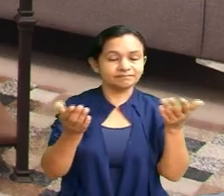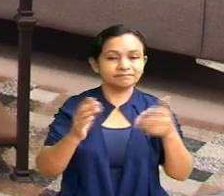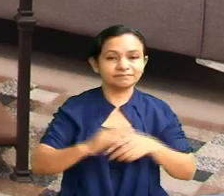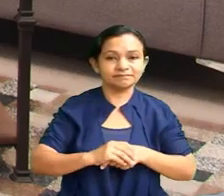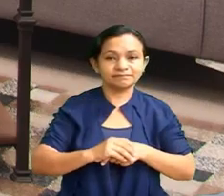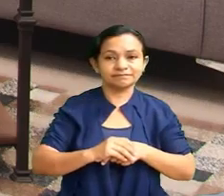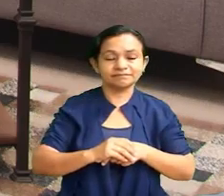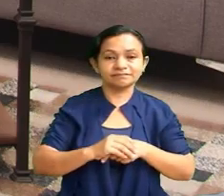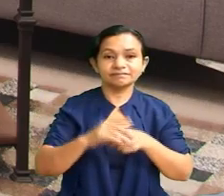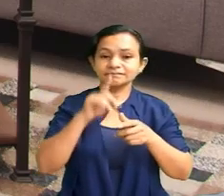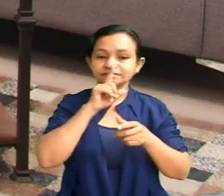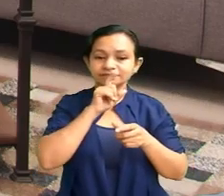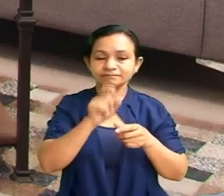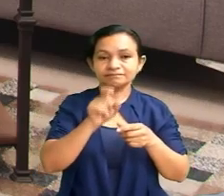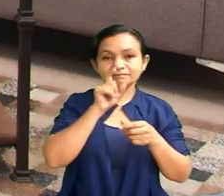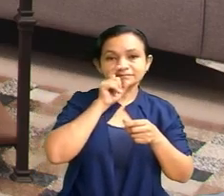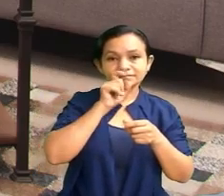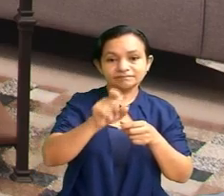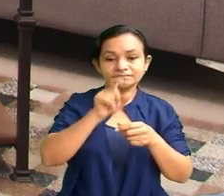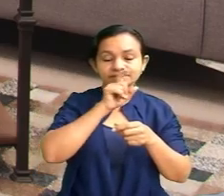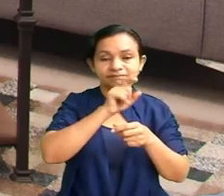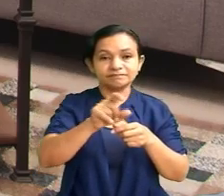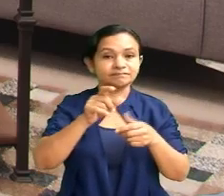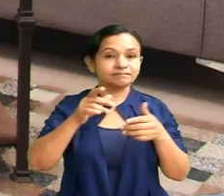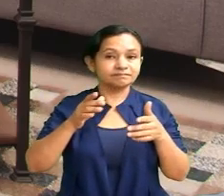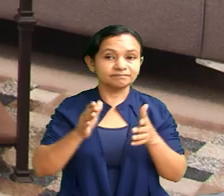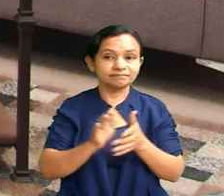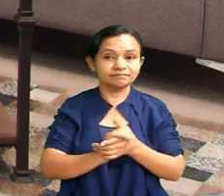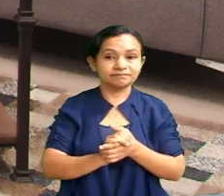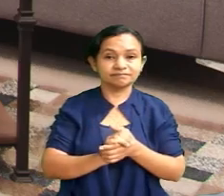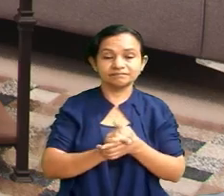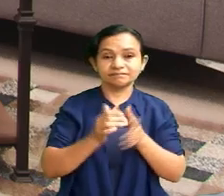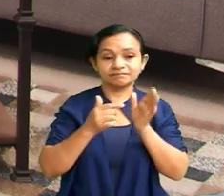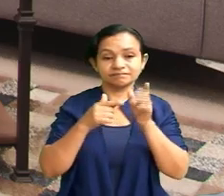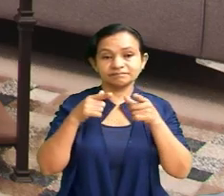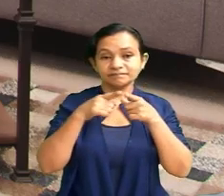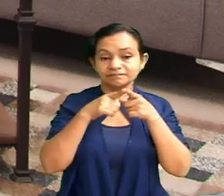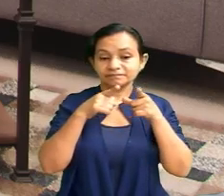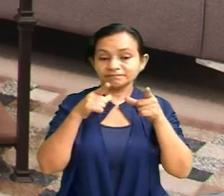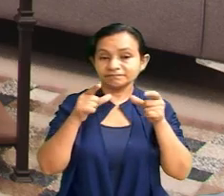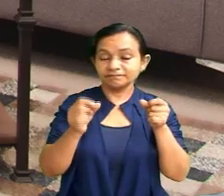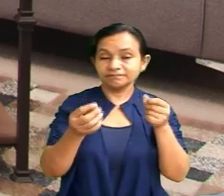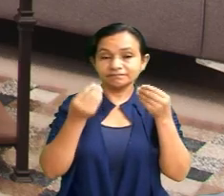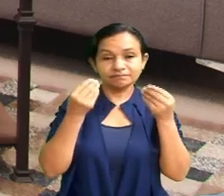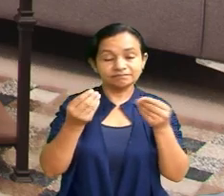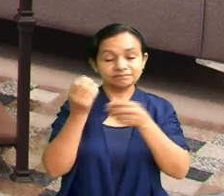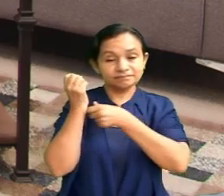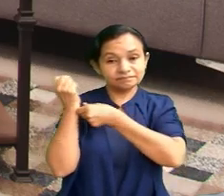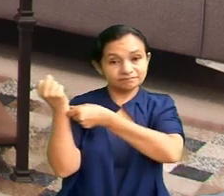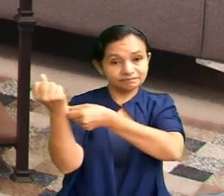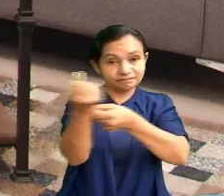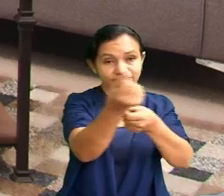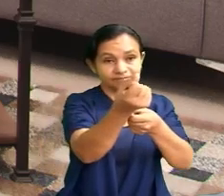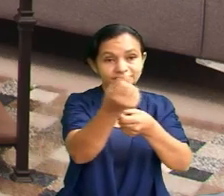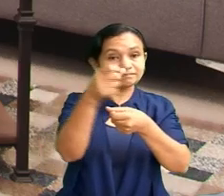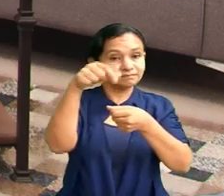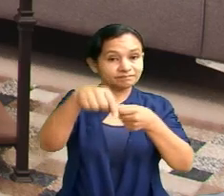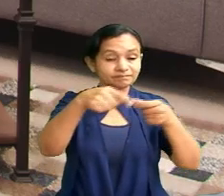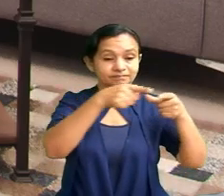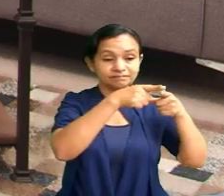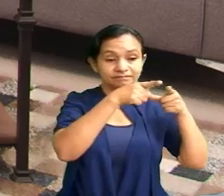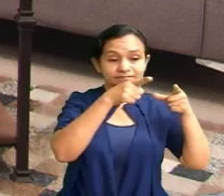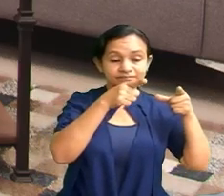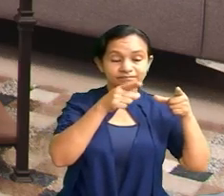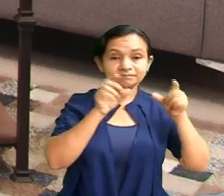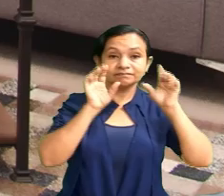preferencias por por territorios uno puede decir qué sé yo por ejemplo aquí en managua gusta gusta bastante el béisbol en el